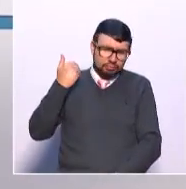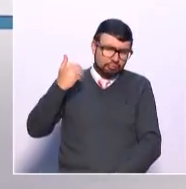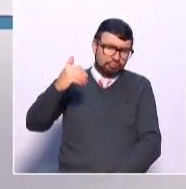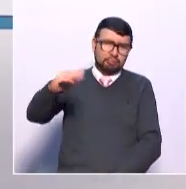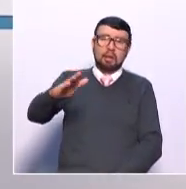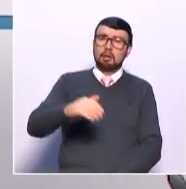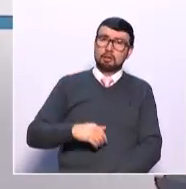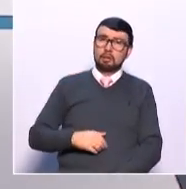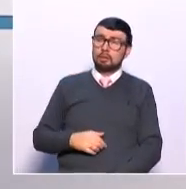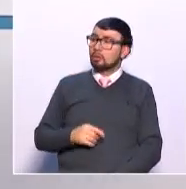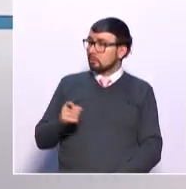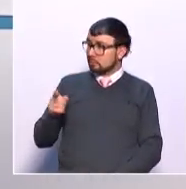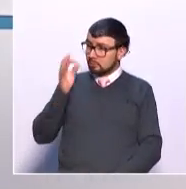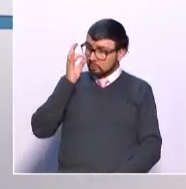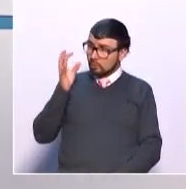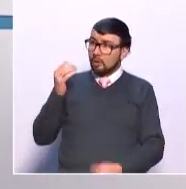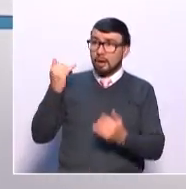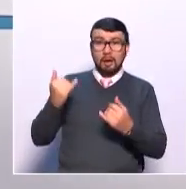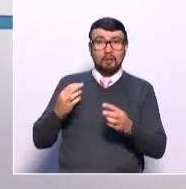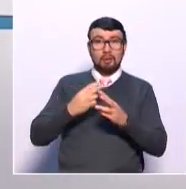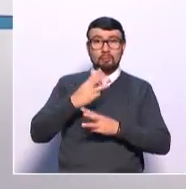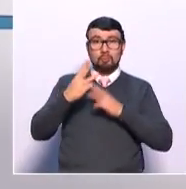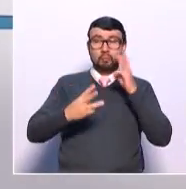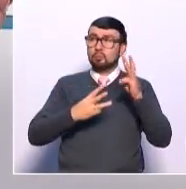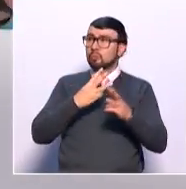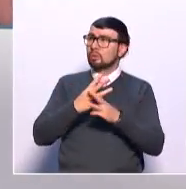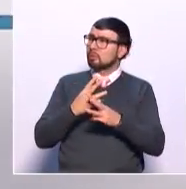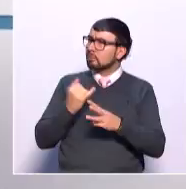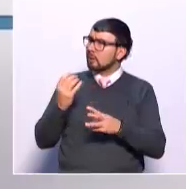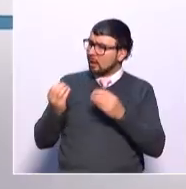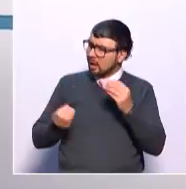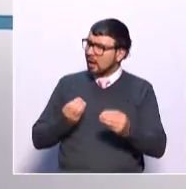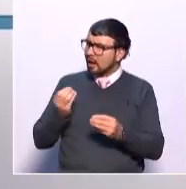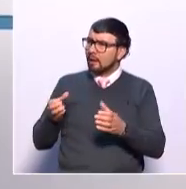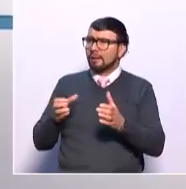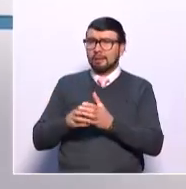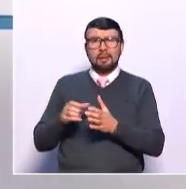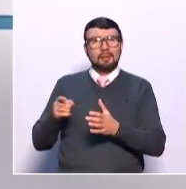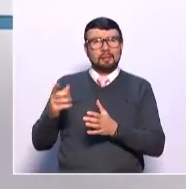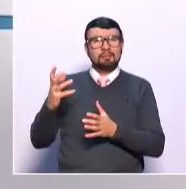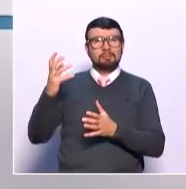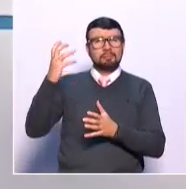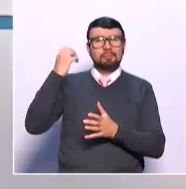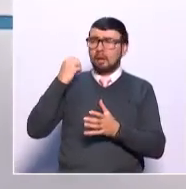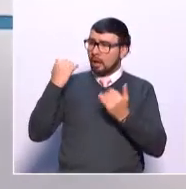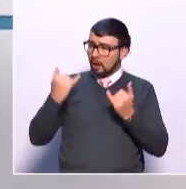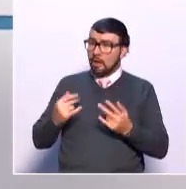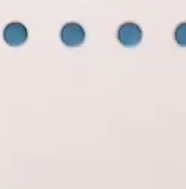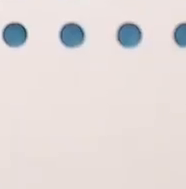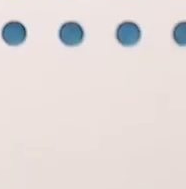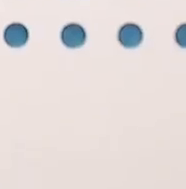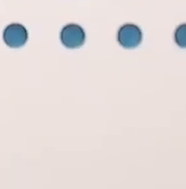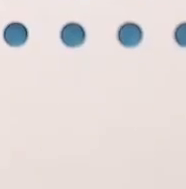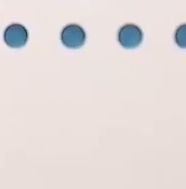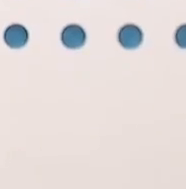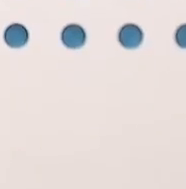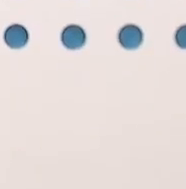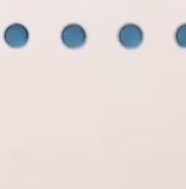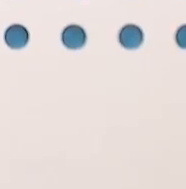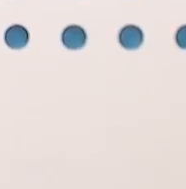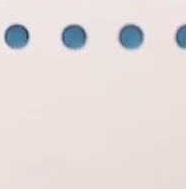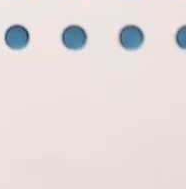usted algo que está sonando últimamente es que hace parte de eso de la vieja medicina y que ahora hay una nueva medicina lo que pasa es que